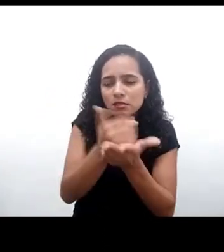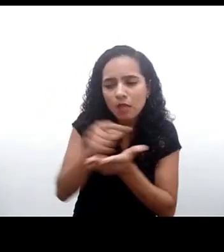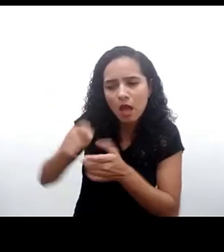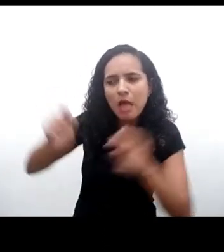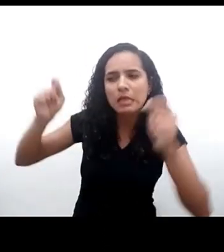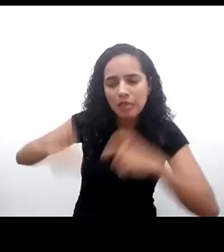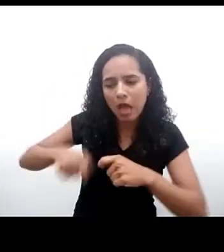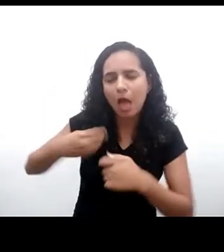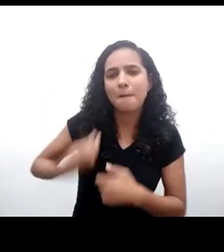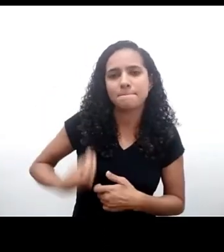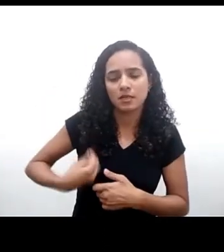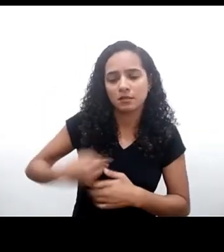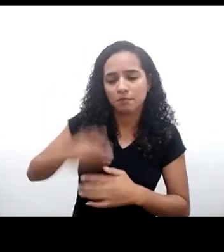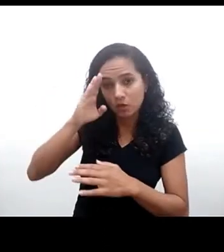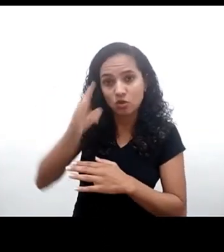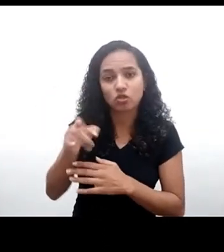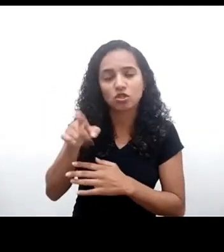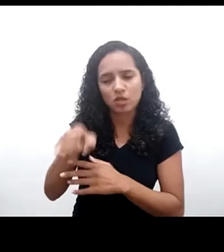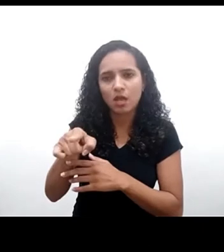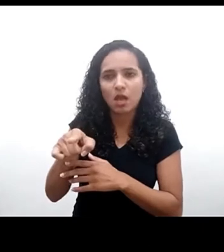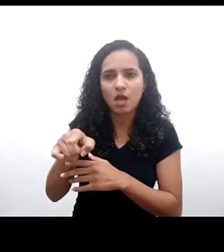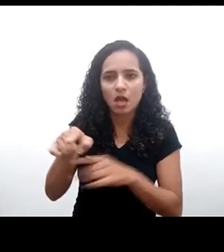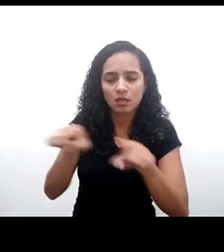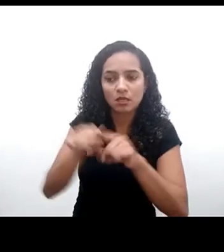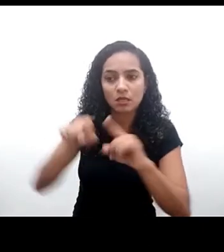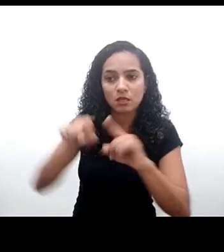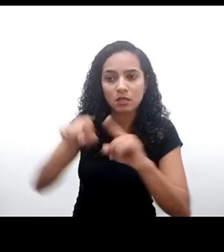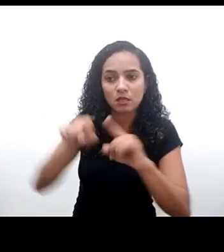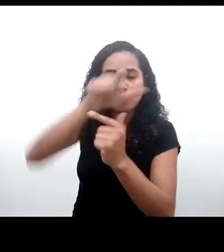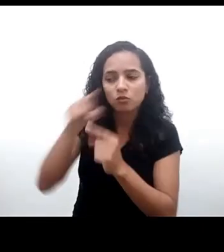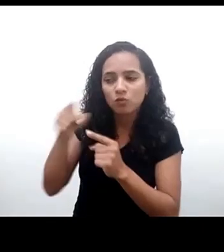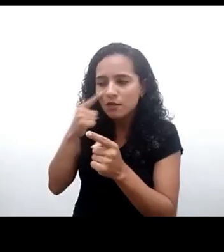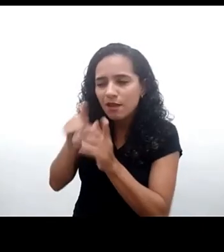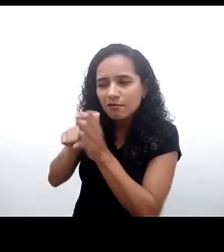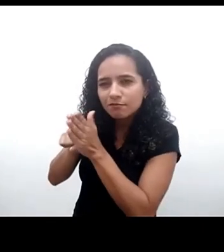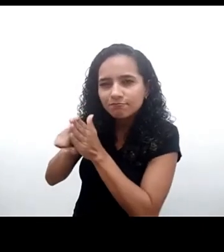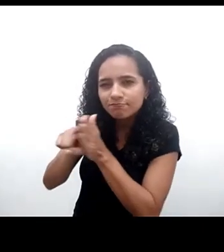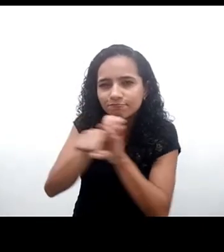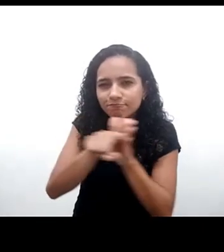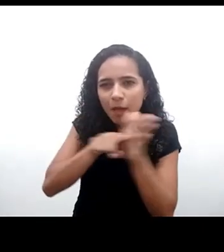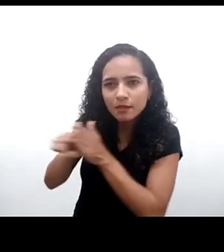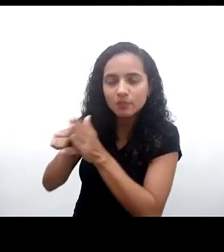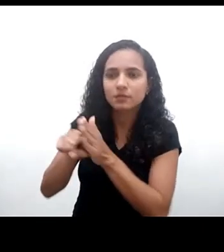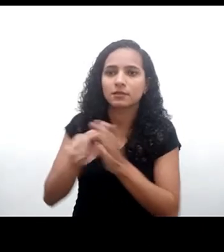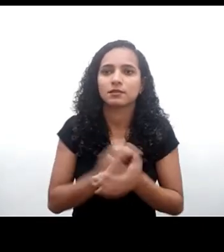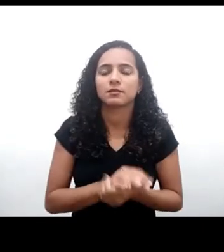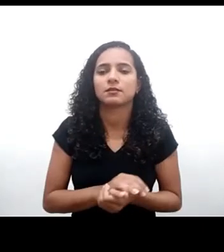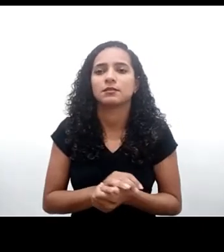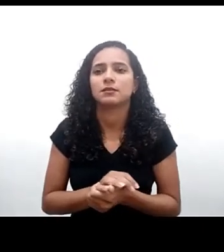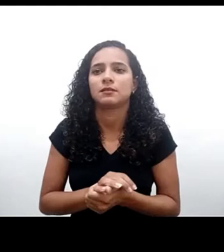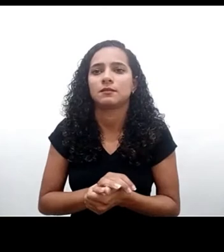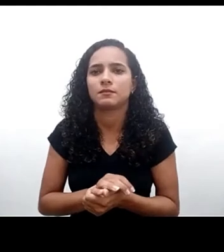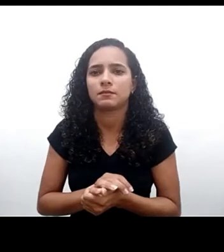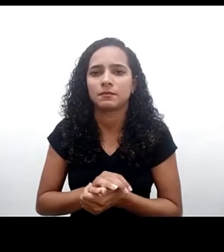essa participação direta, inclusive em escala global. Antes da pandemia, que um adulto utiliza essas frases em